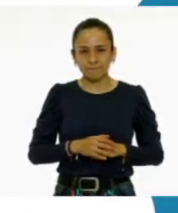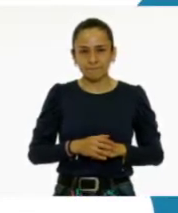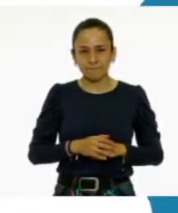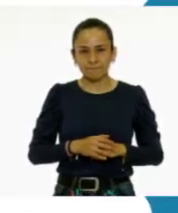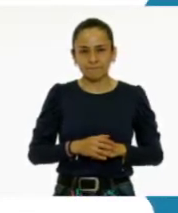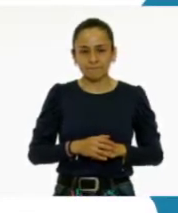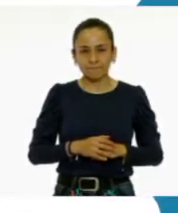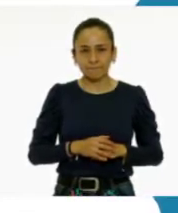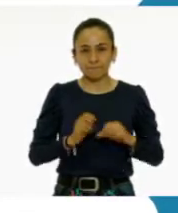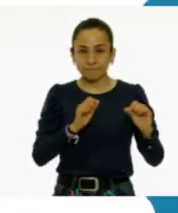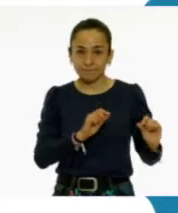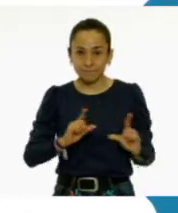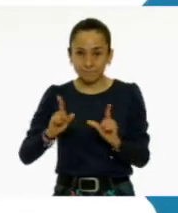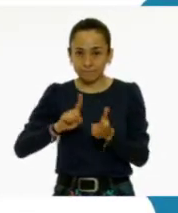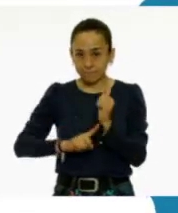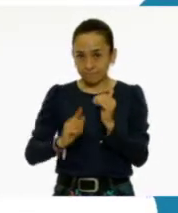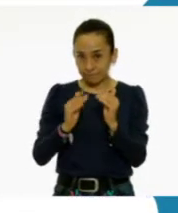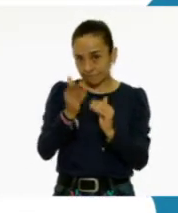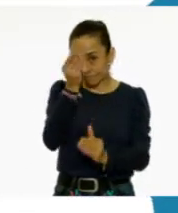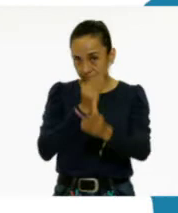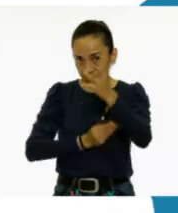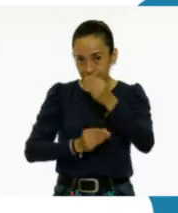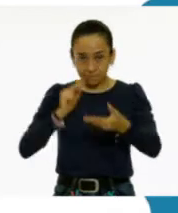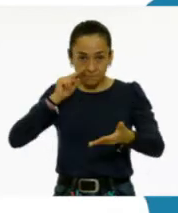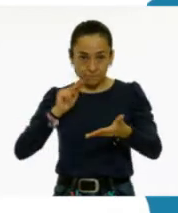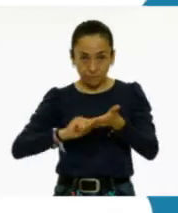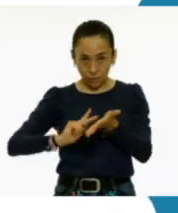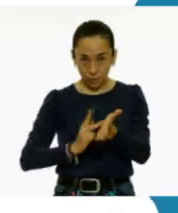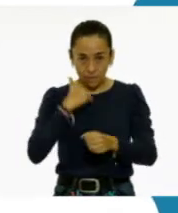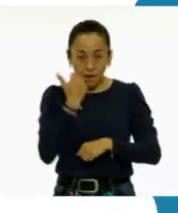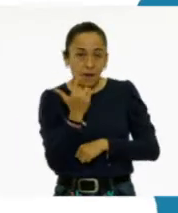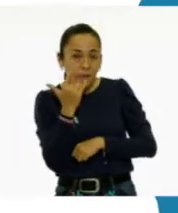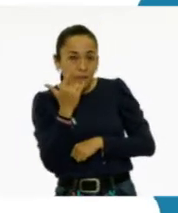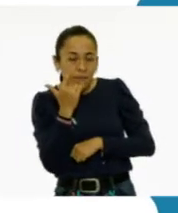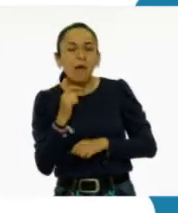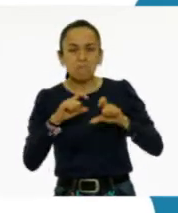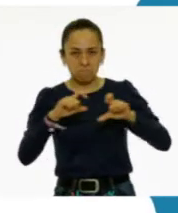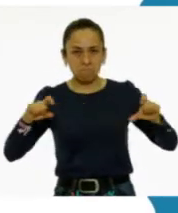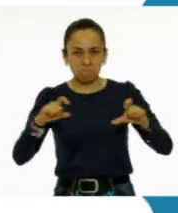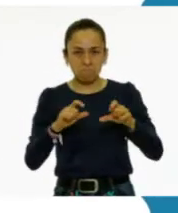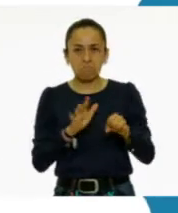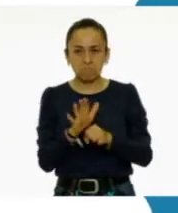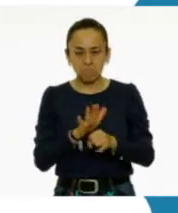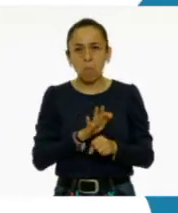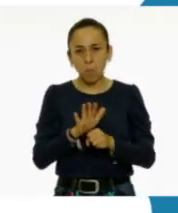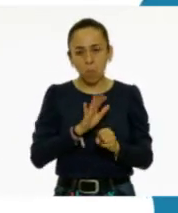Si quieres volver a ver los programas de Aprende en Casa, los puedes encontrar en la siguiente liga: